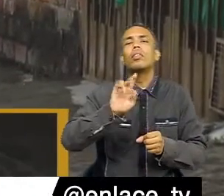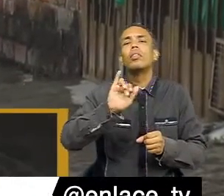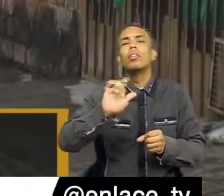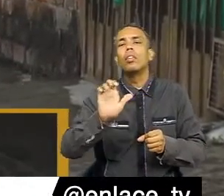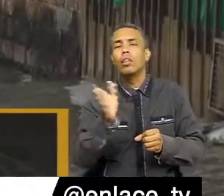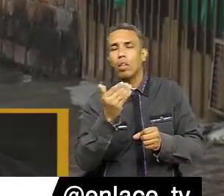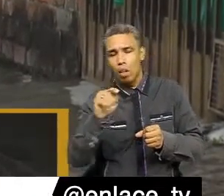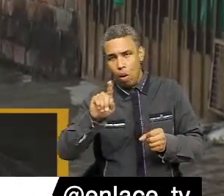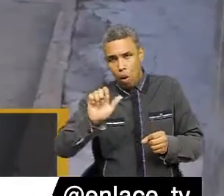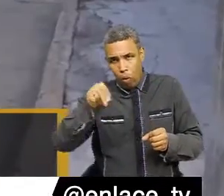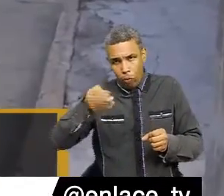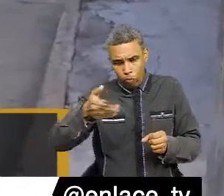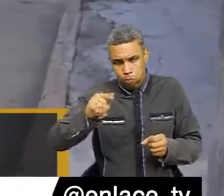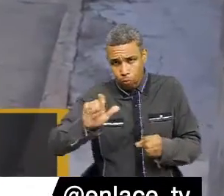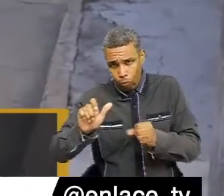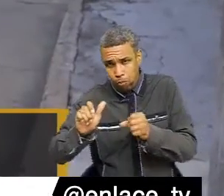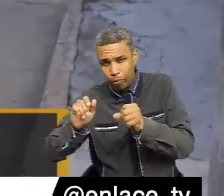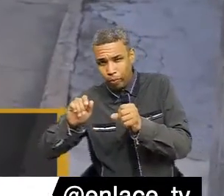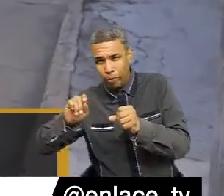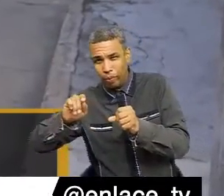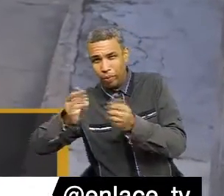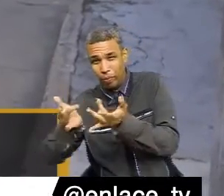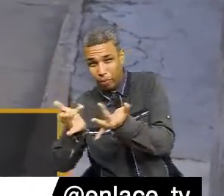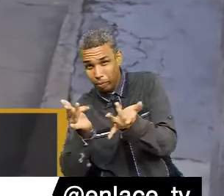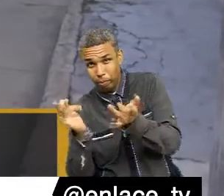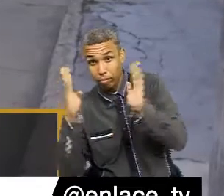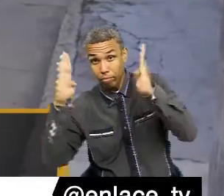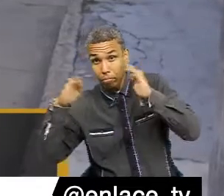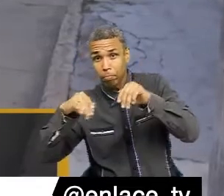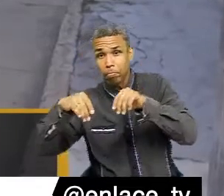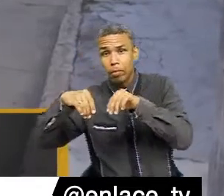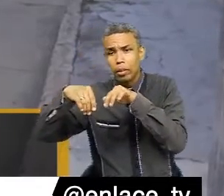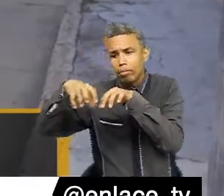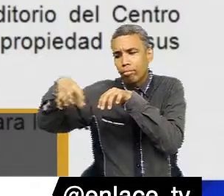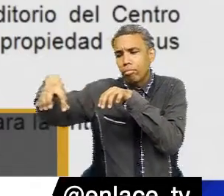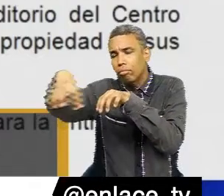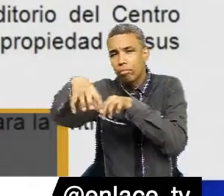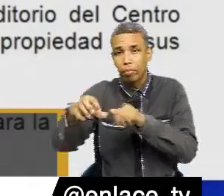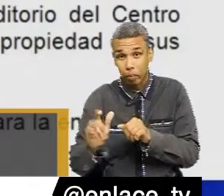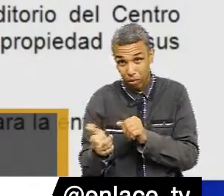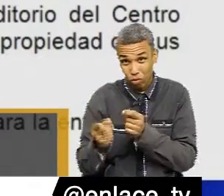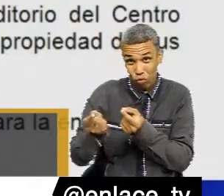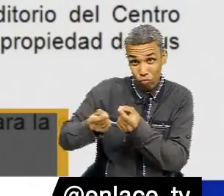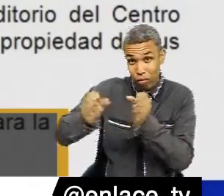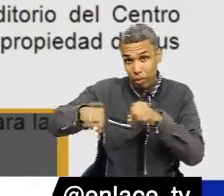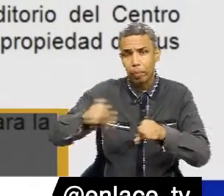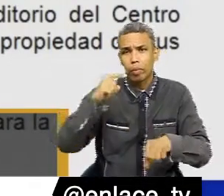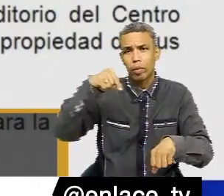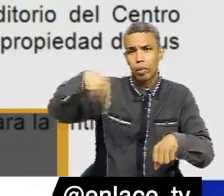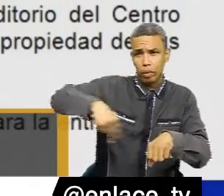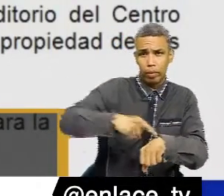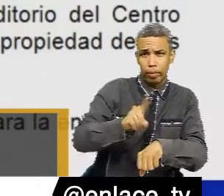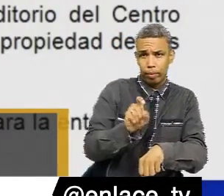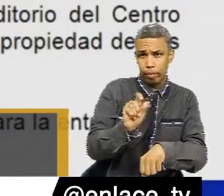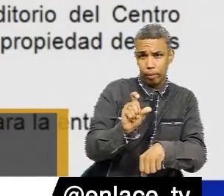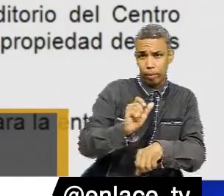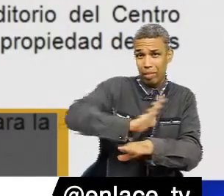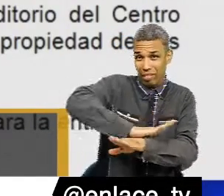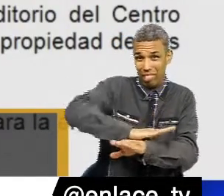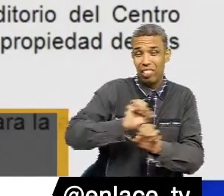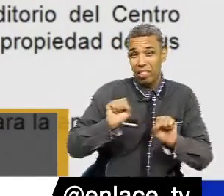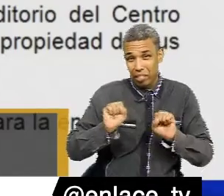San Pedro Claver, Nueva Esperanza y El Boston que hoy 24 de octubre de 2016 a las 6:30 de la tarde en las instalaciones